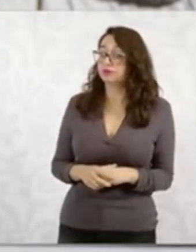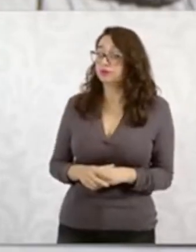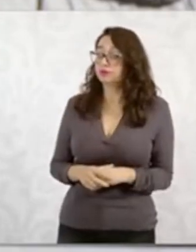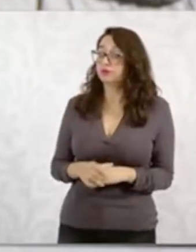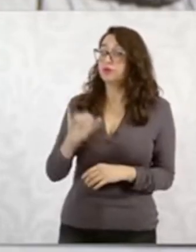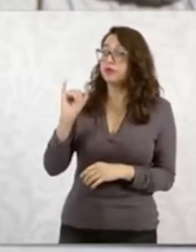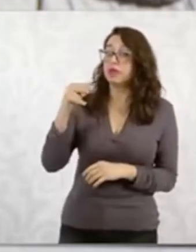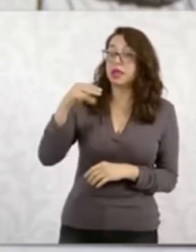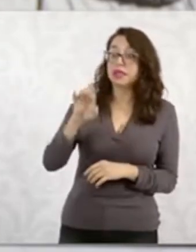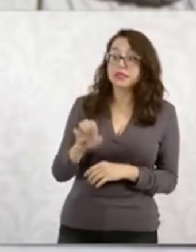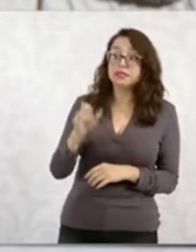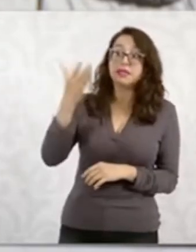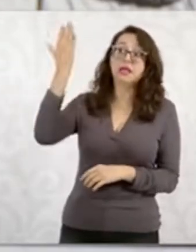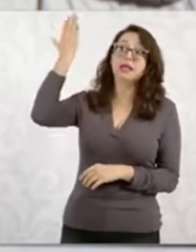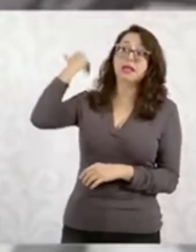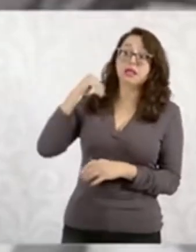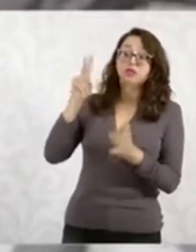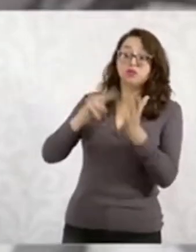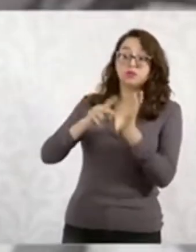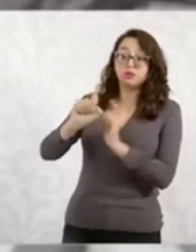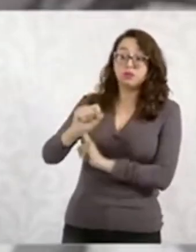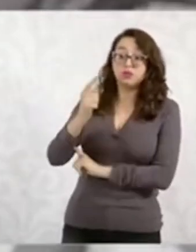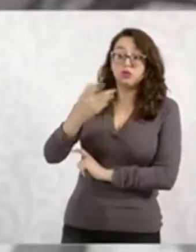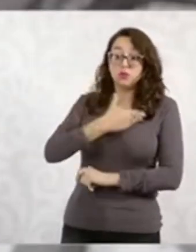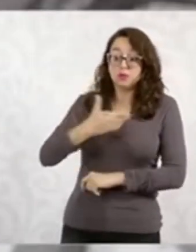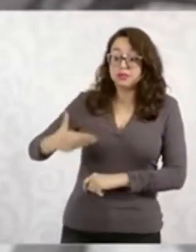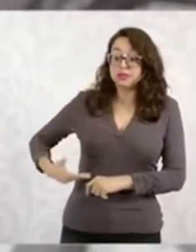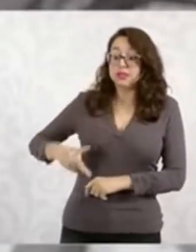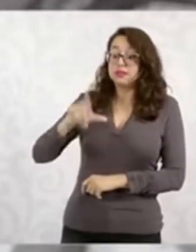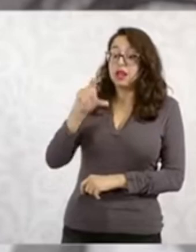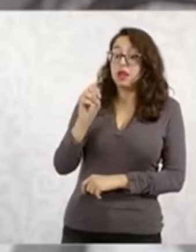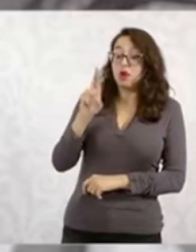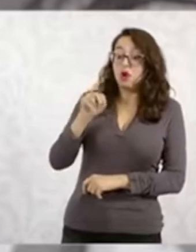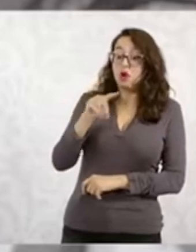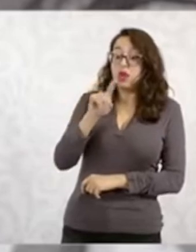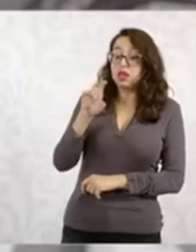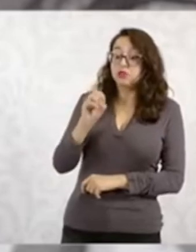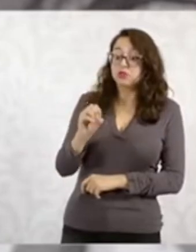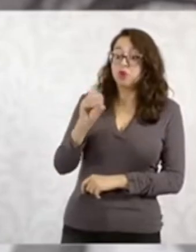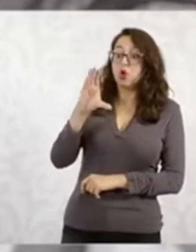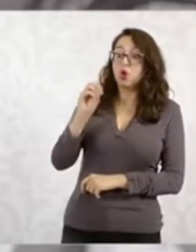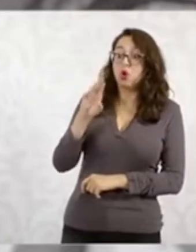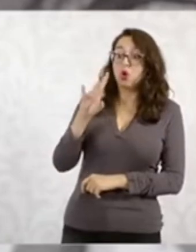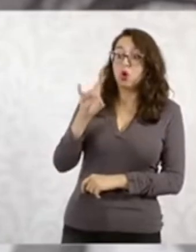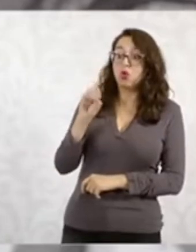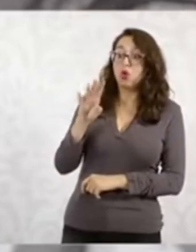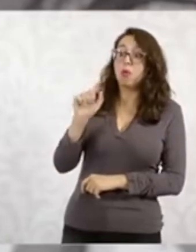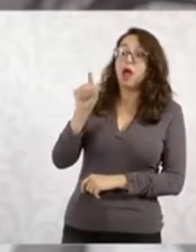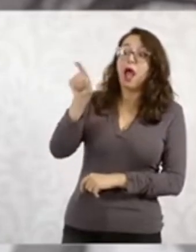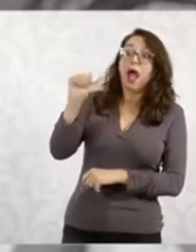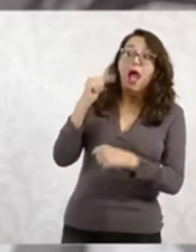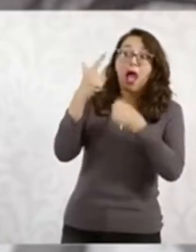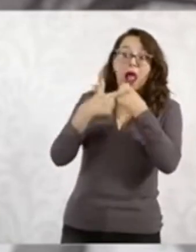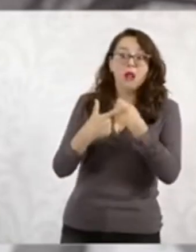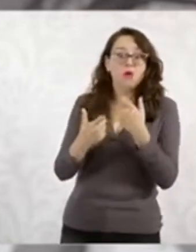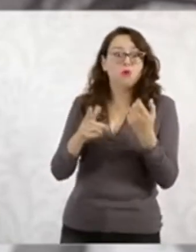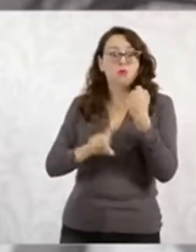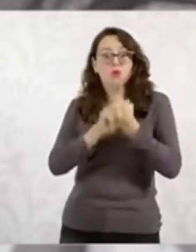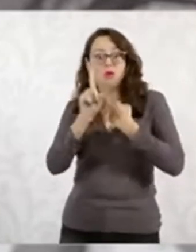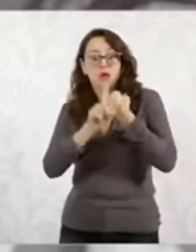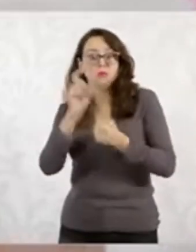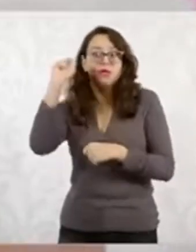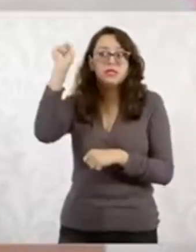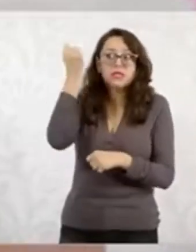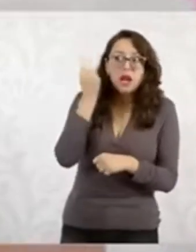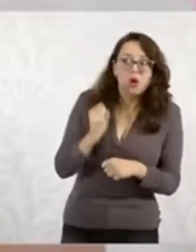INE, no dijo que hubiera habido problemas en la elección de Sinaloa. No sé si ustedes lo hayan escuchado, pero nadie lo